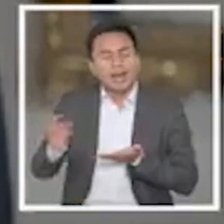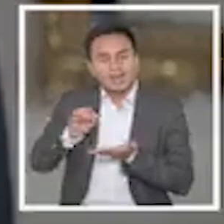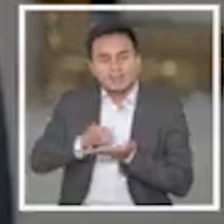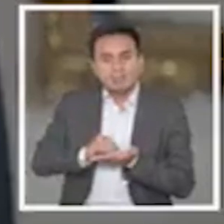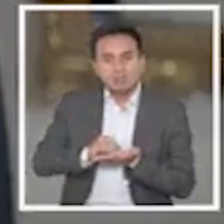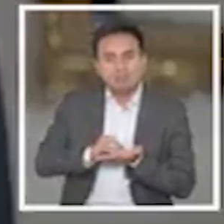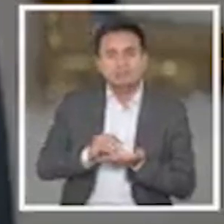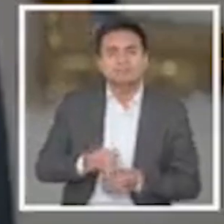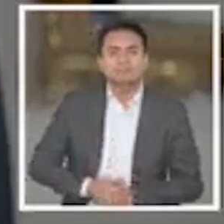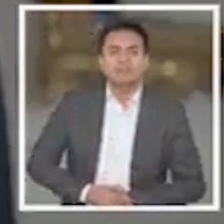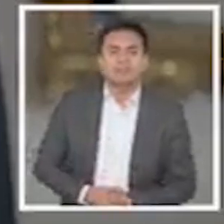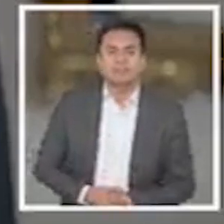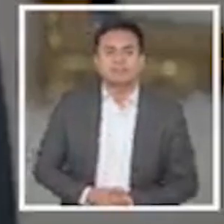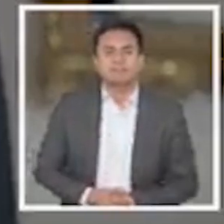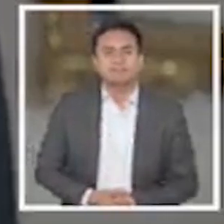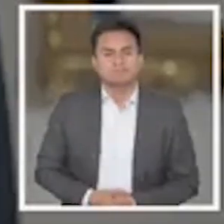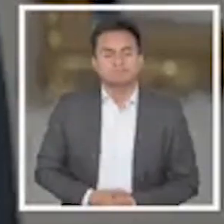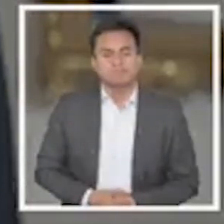Adicionalmente,